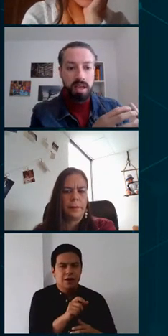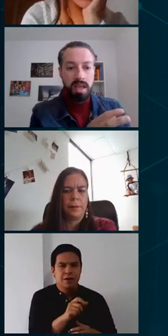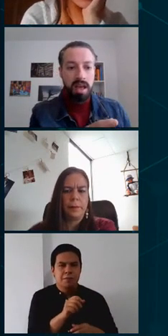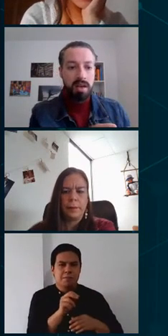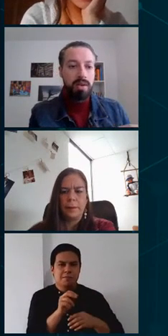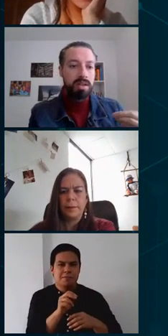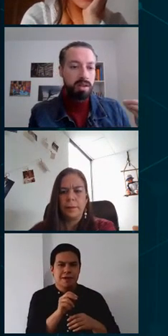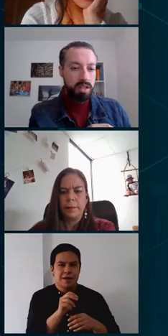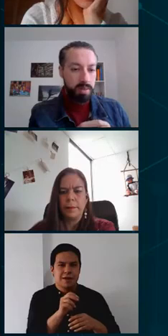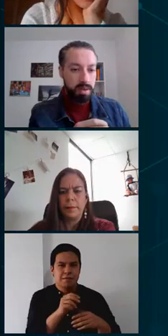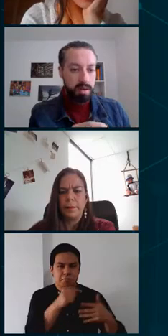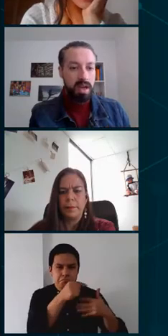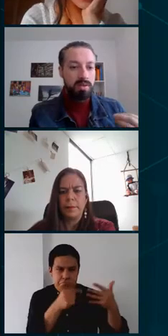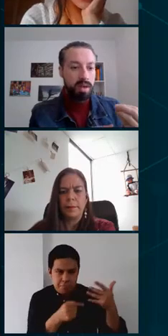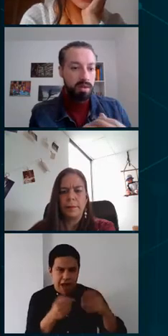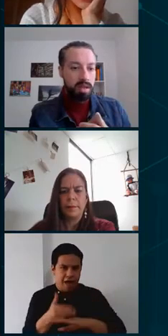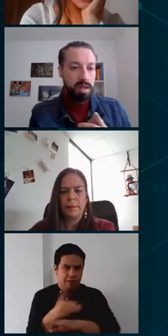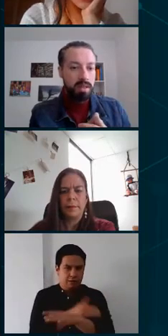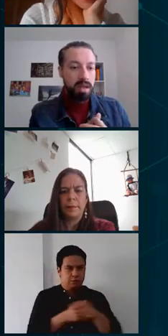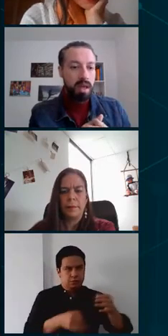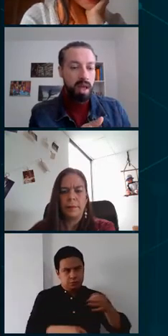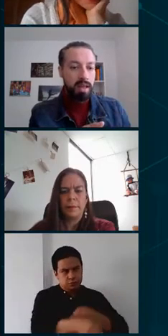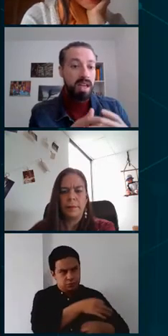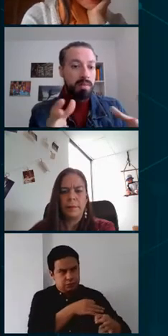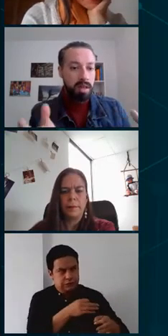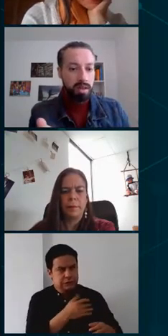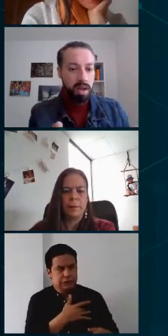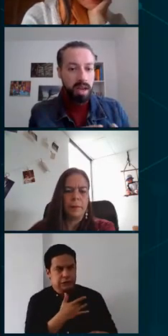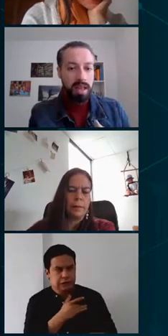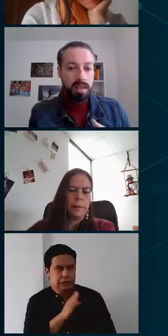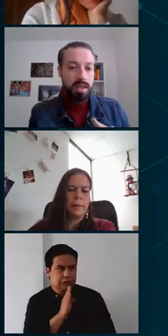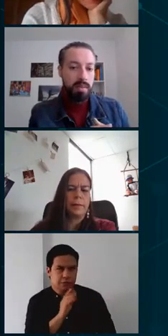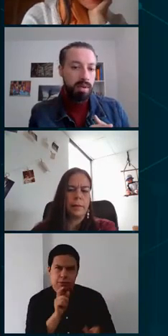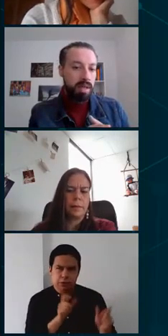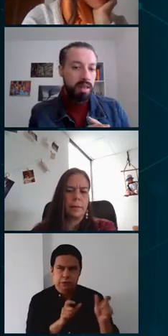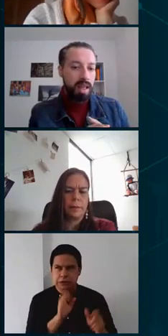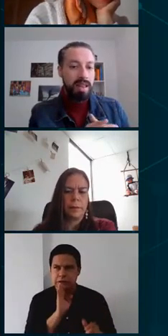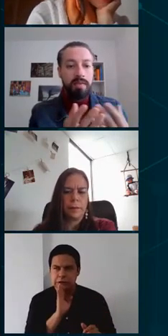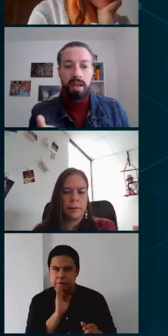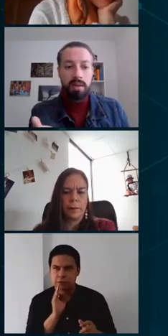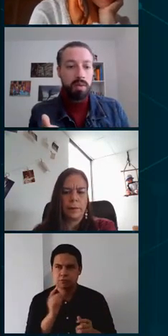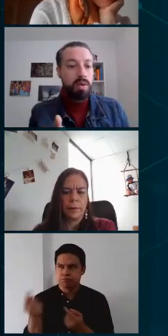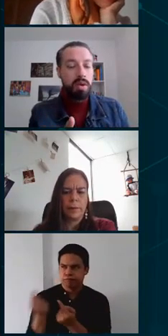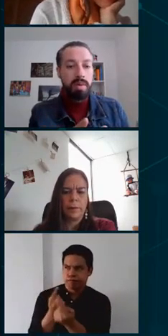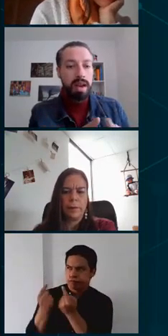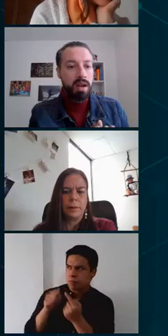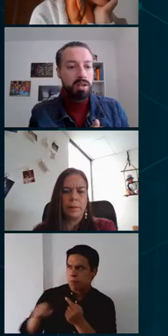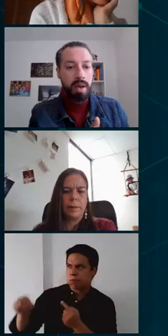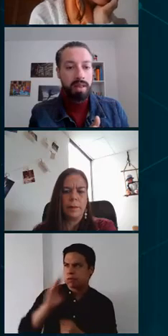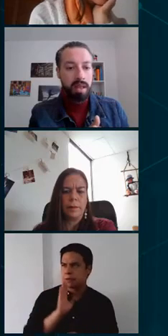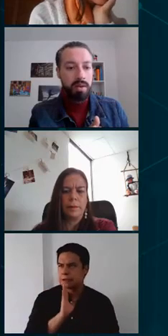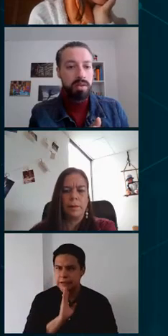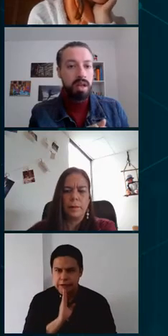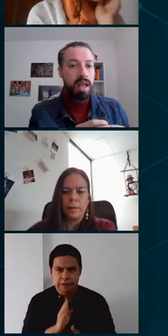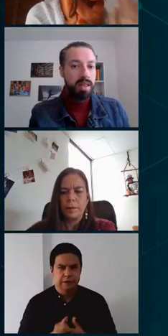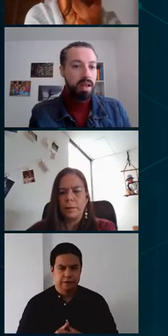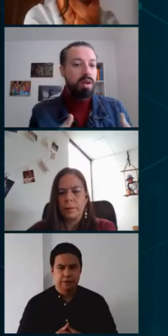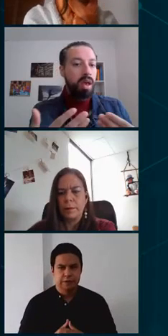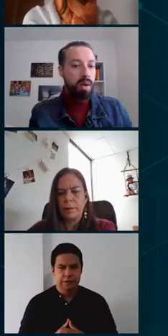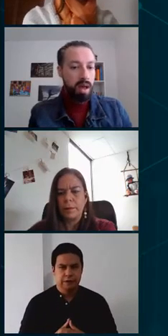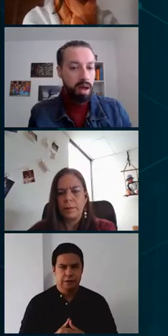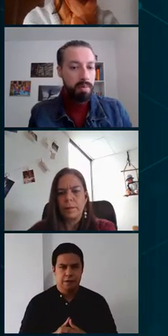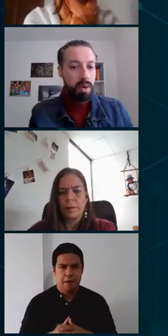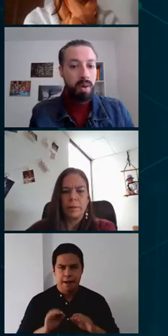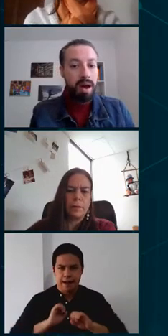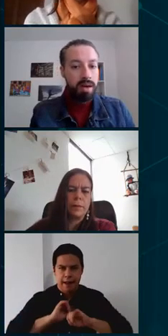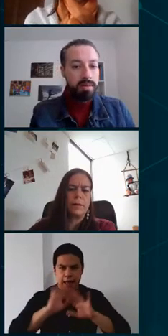en la empatía, cuáles son esos personajes, cuáles son esas segmento de clientes importante, definir muy bien los objetivos de